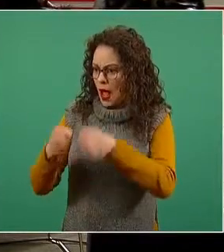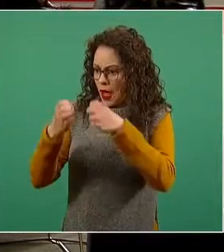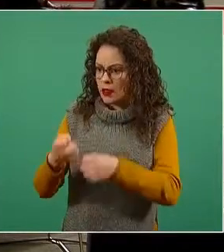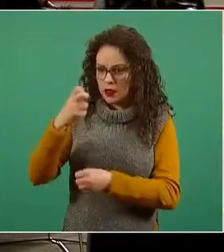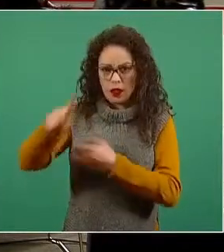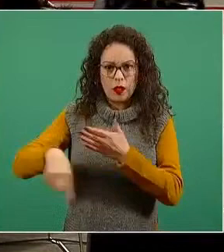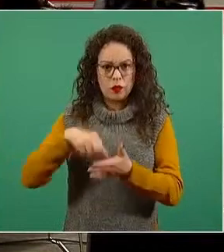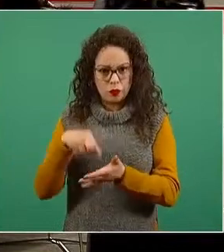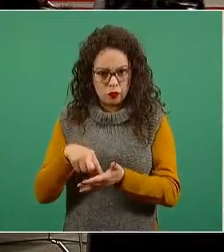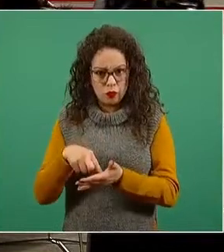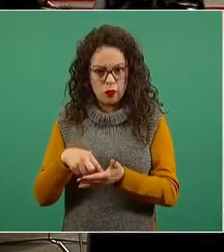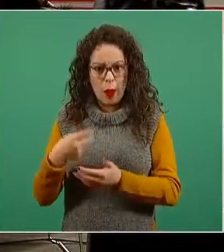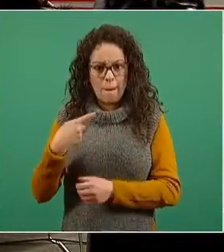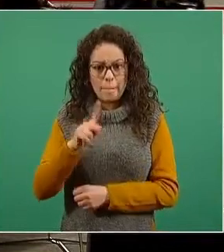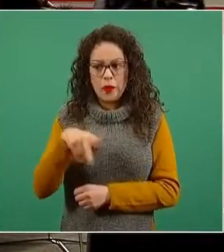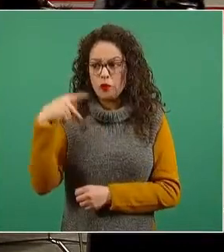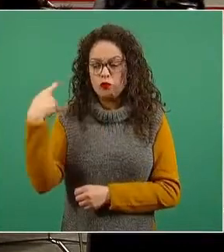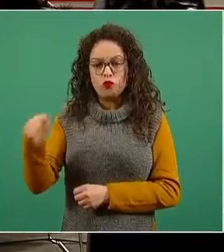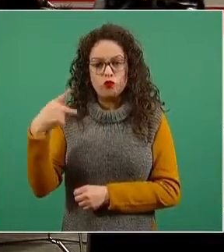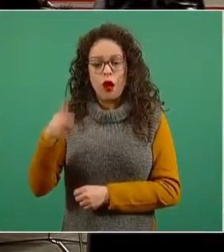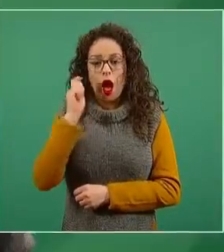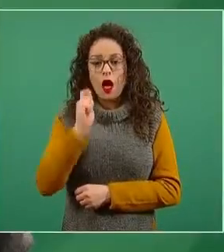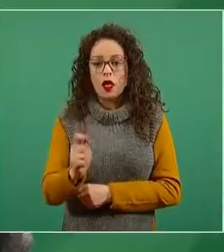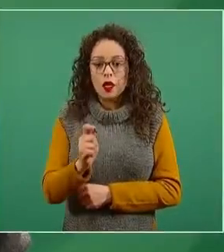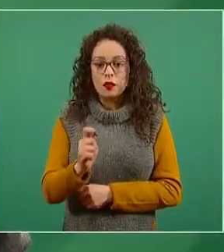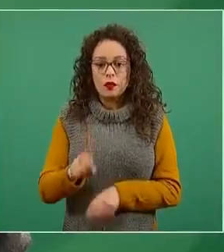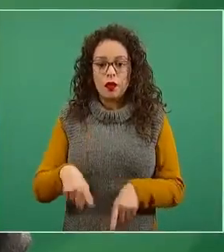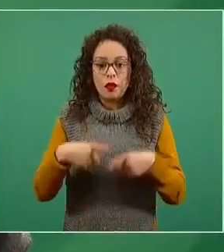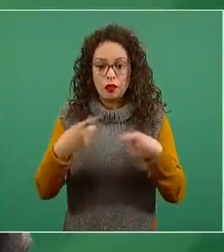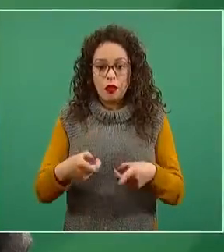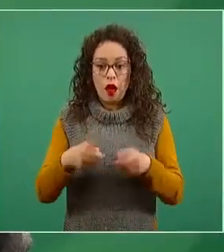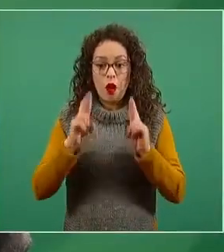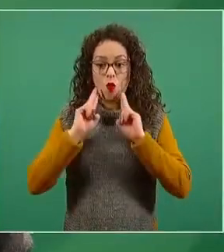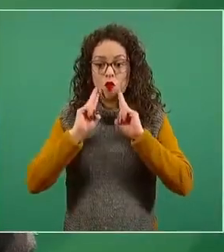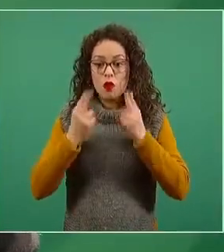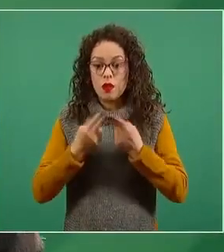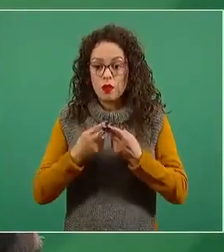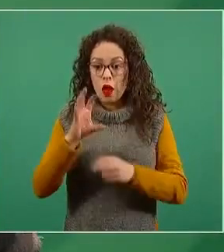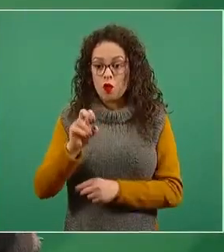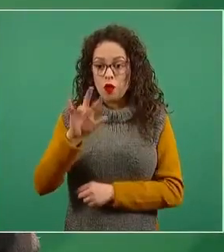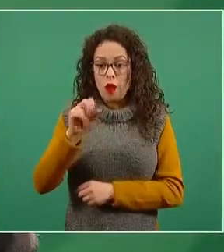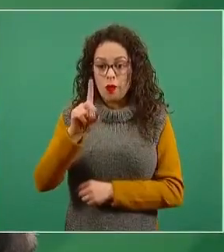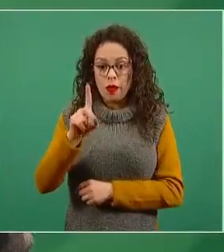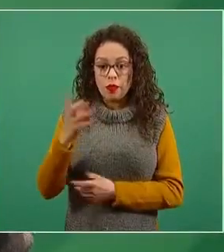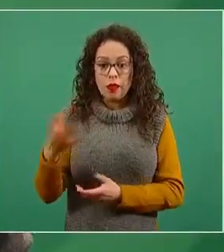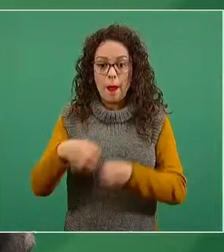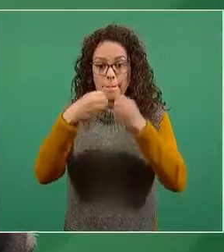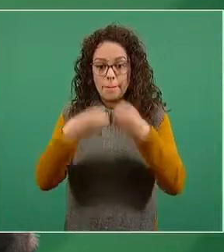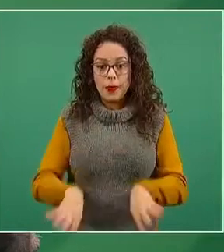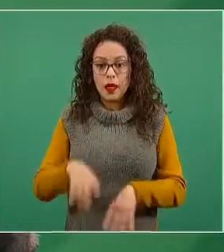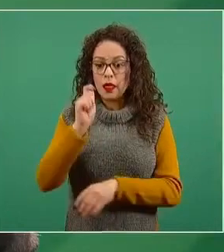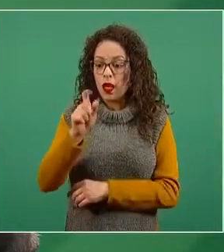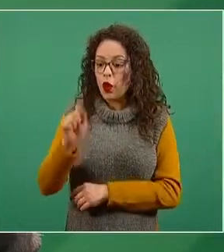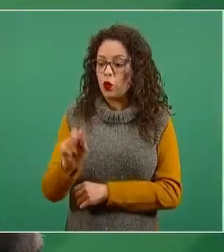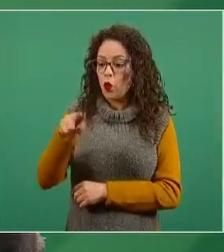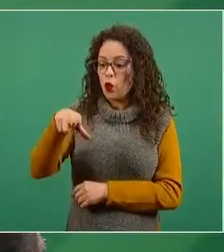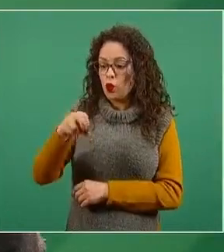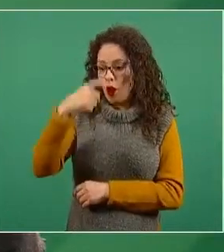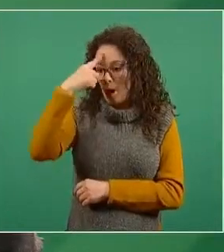COVID, pero por su propia dedicación a la unidad COVID perdieron su turno en las citas de